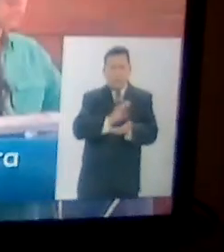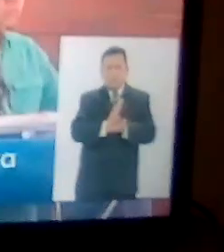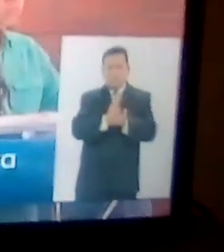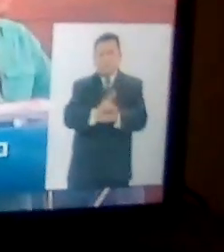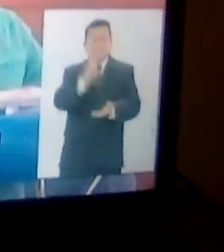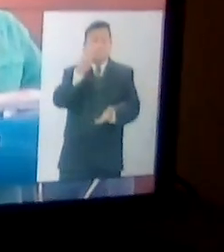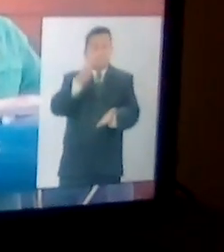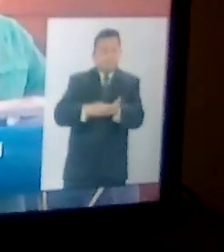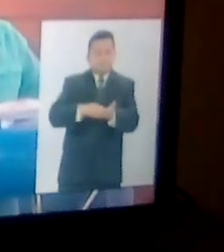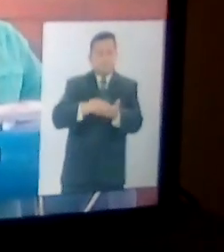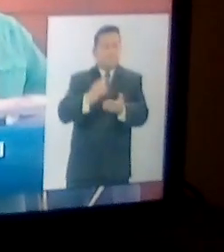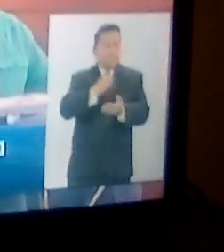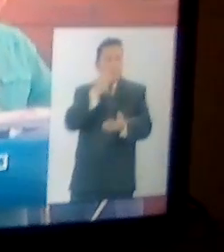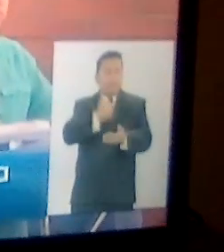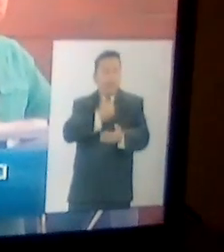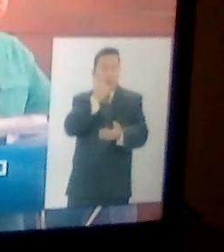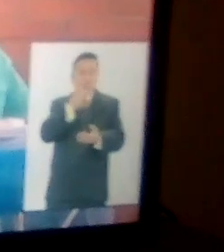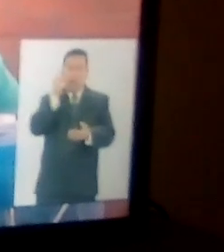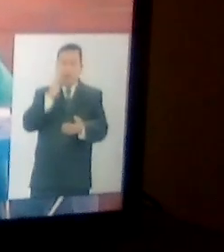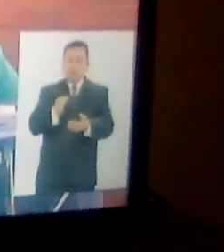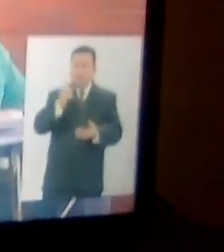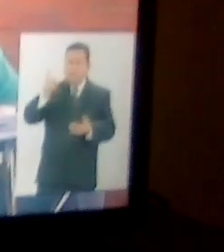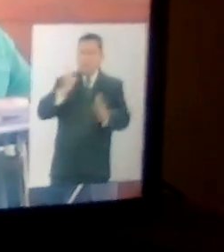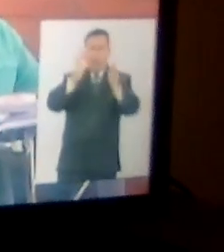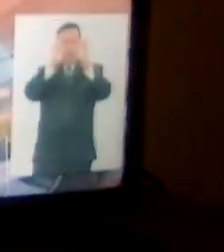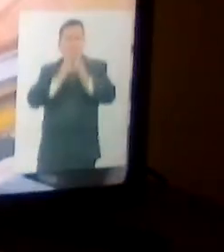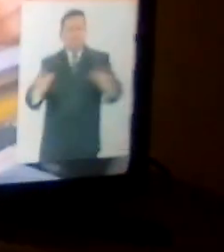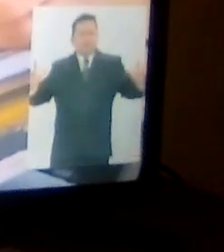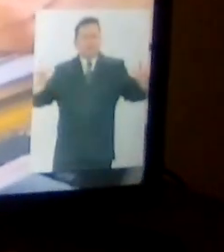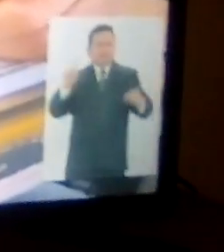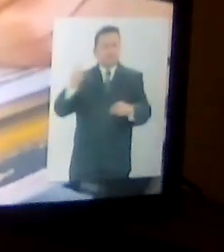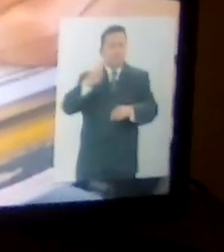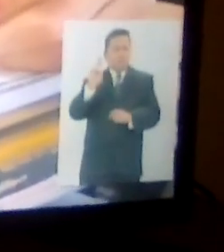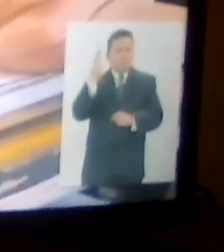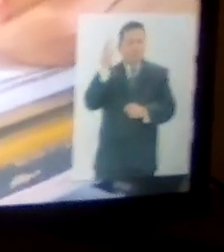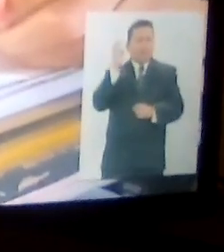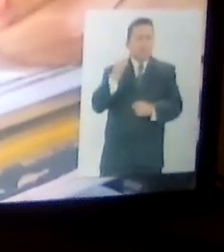3.000 estudiantes los aceptados en universidades francesas.